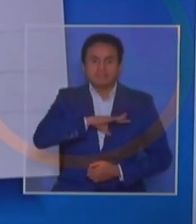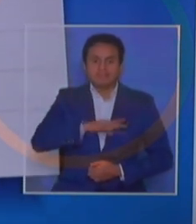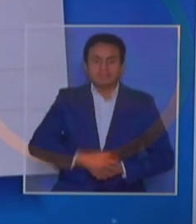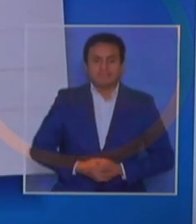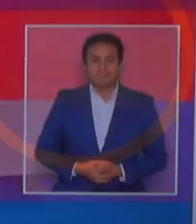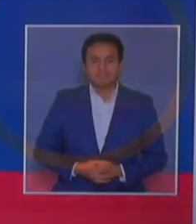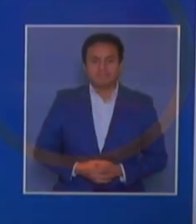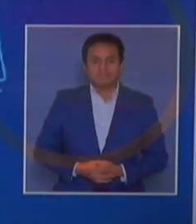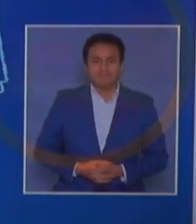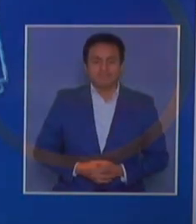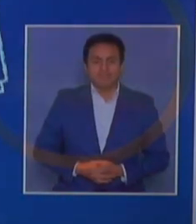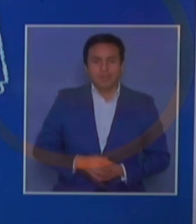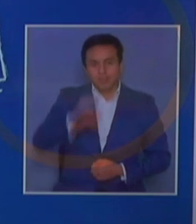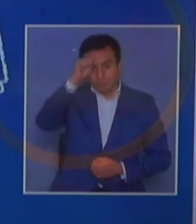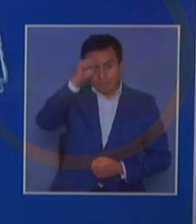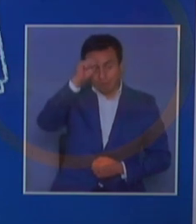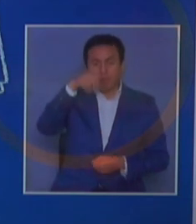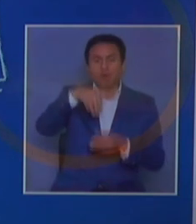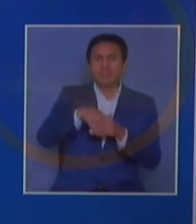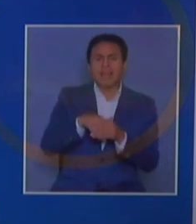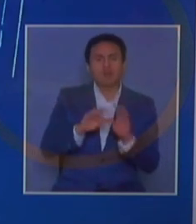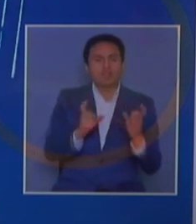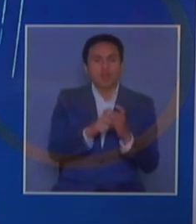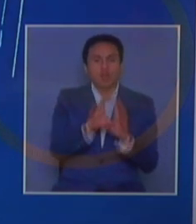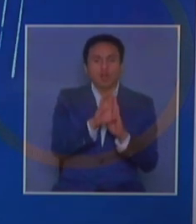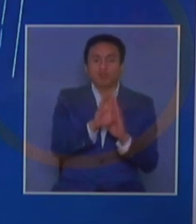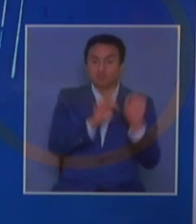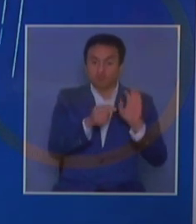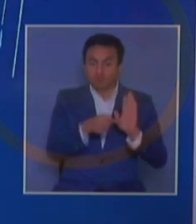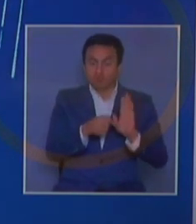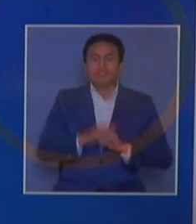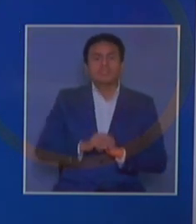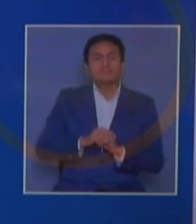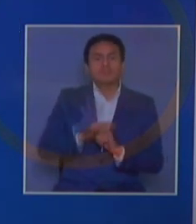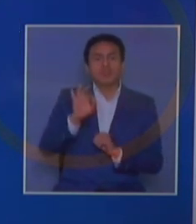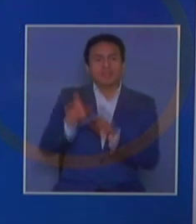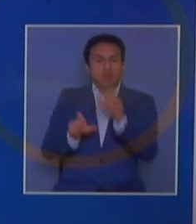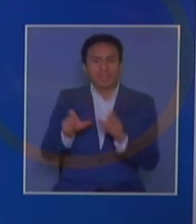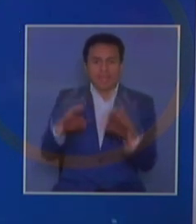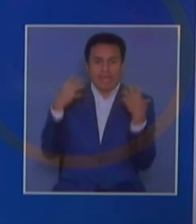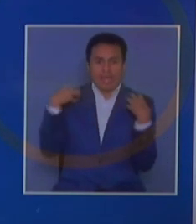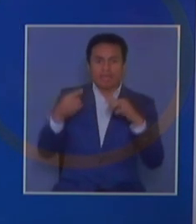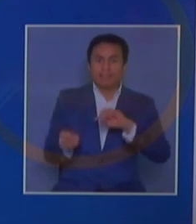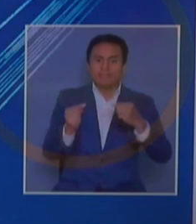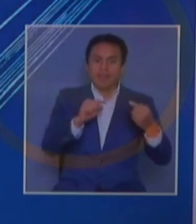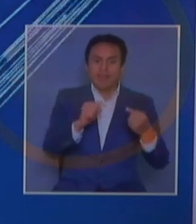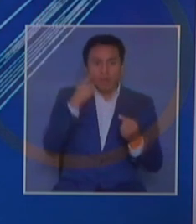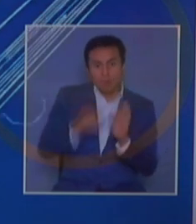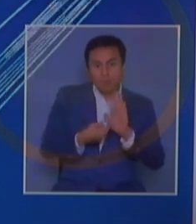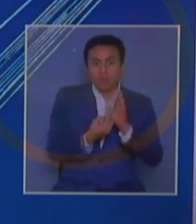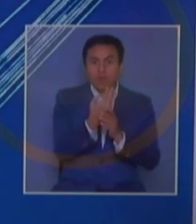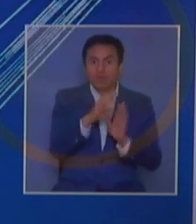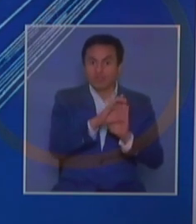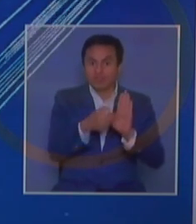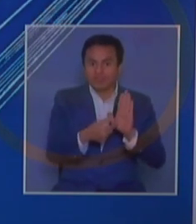Supuestamente van a sumar para juntos redactar la nueva constitución vamos a ver qué va a pasar ya hay un acuerdo previo